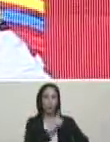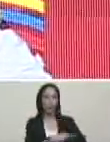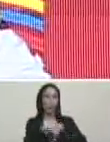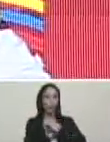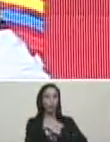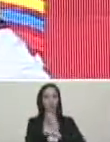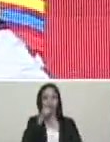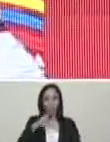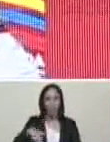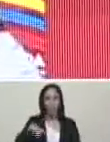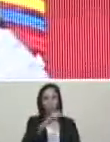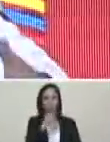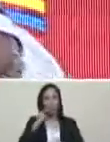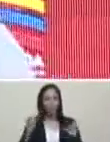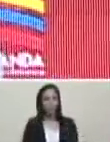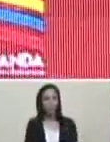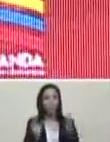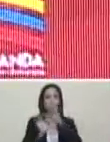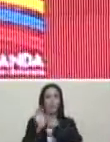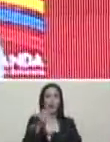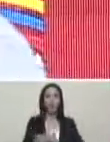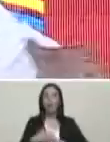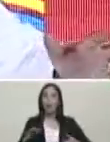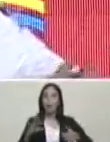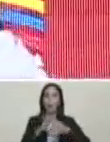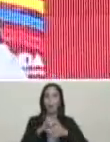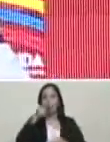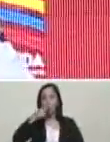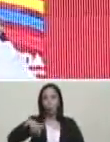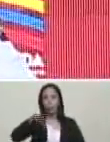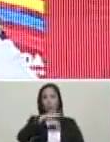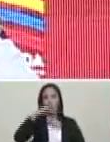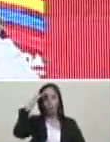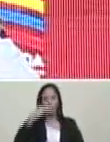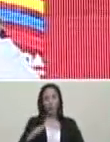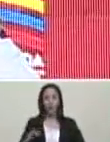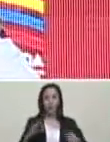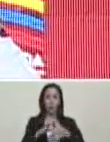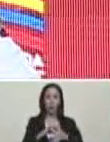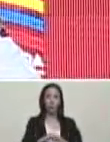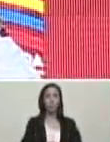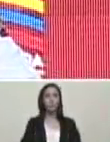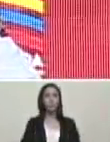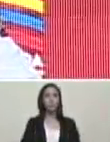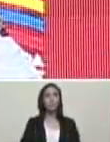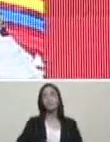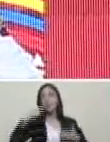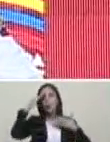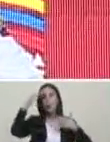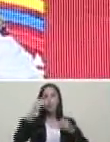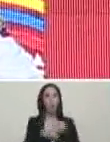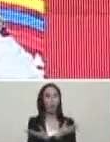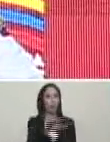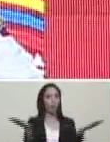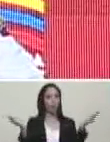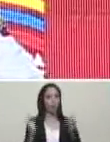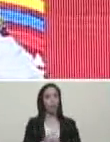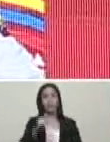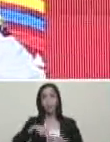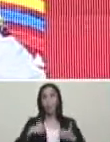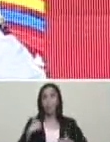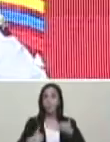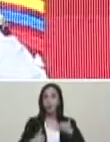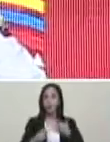popular, con energía patriótica y unión cívico-militar. Un saludo al pueblo de Venezuela, hoy